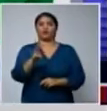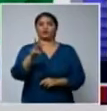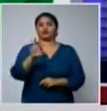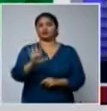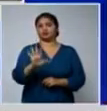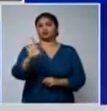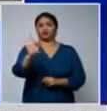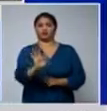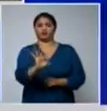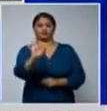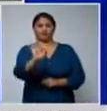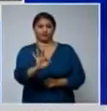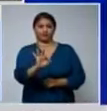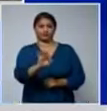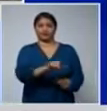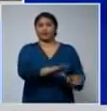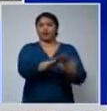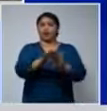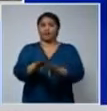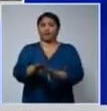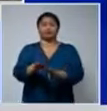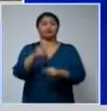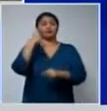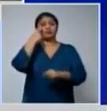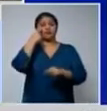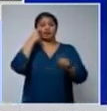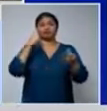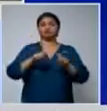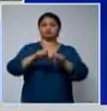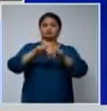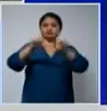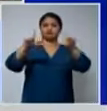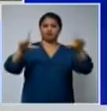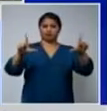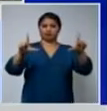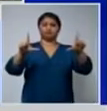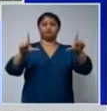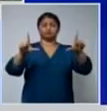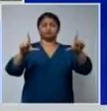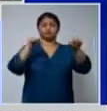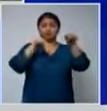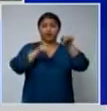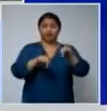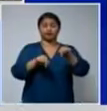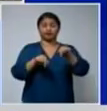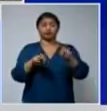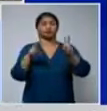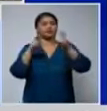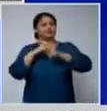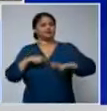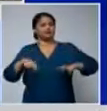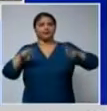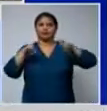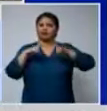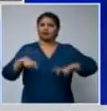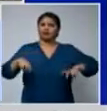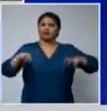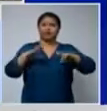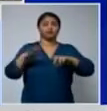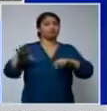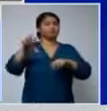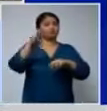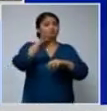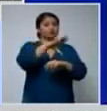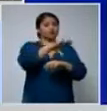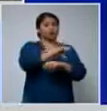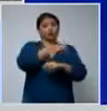en el gráfico que siempre se presenta, se estudiaron, se procesaron muestras de todas las provincias